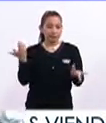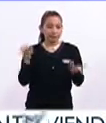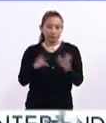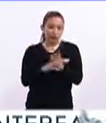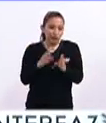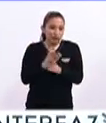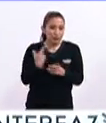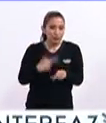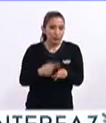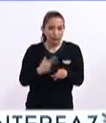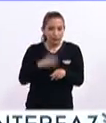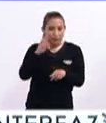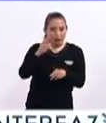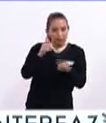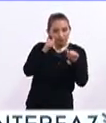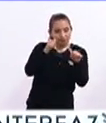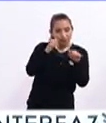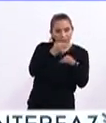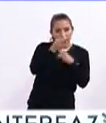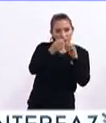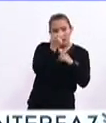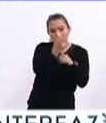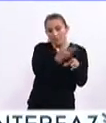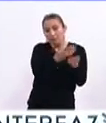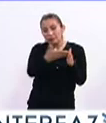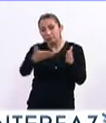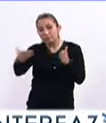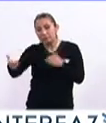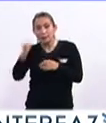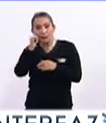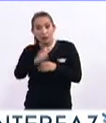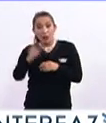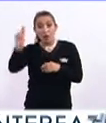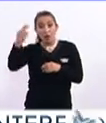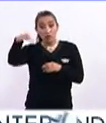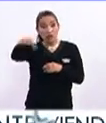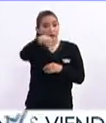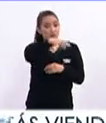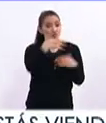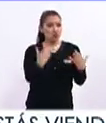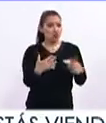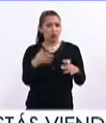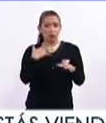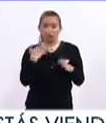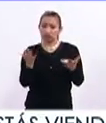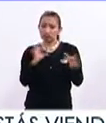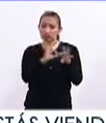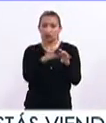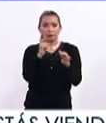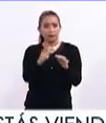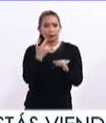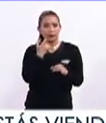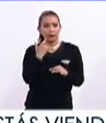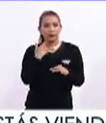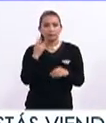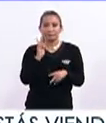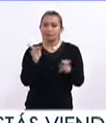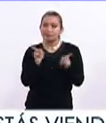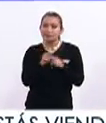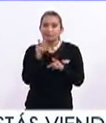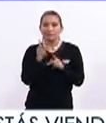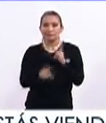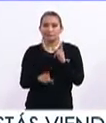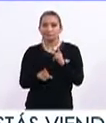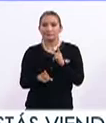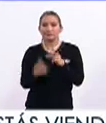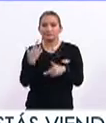supuesto, enfermedades. Bueno, vamos a estar, por supuesto, informando al respecto, siempre en las universidades, de la mano de estos grandes esfuerzos. Vamos a hacer una brevísima